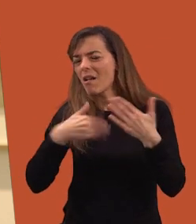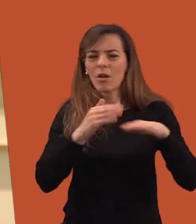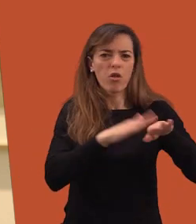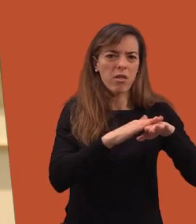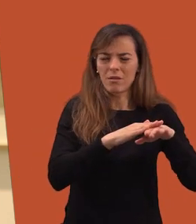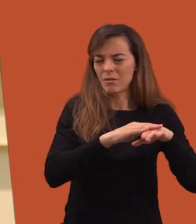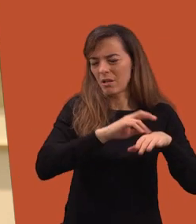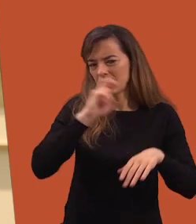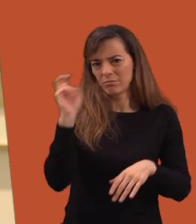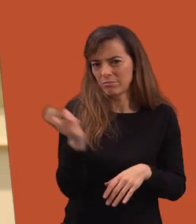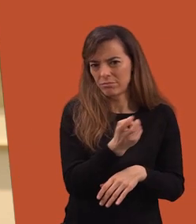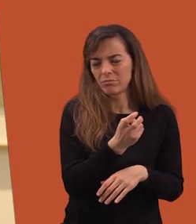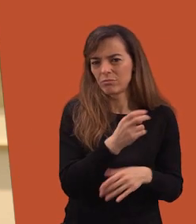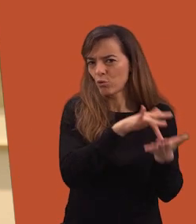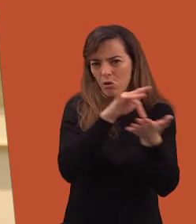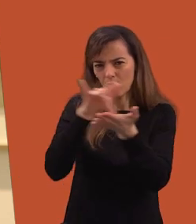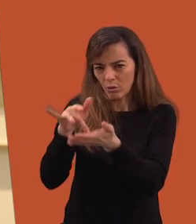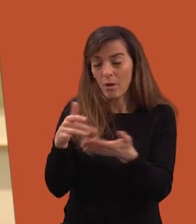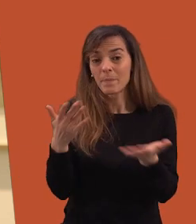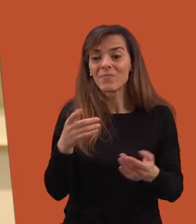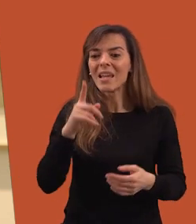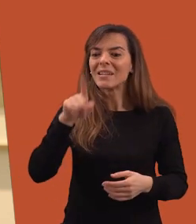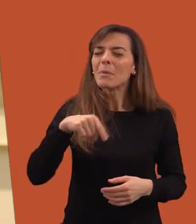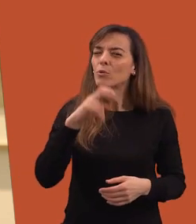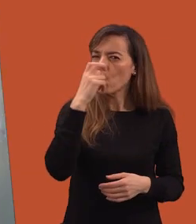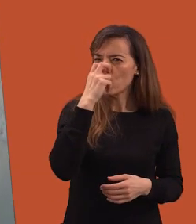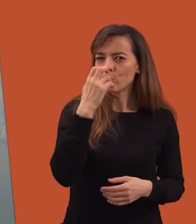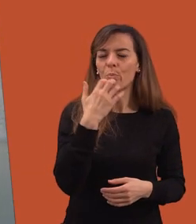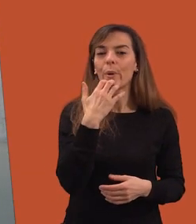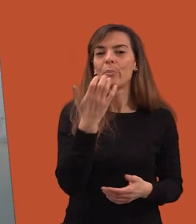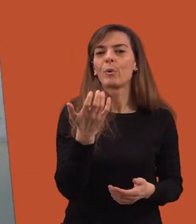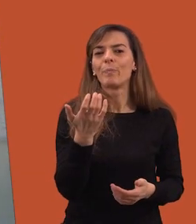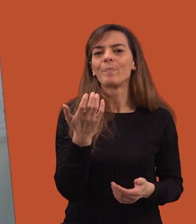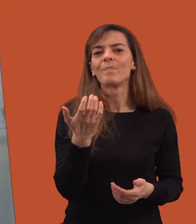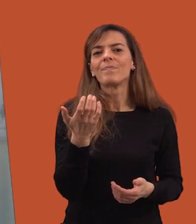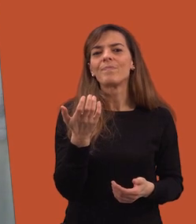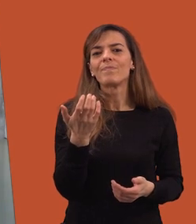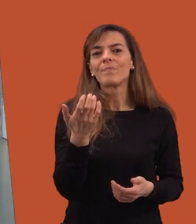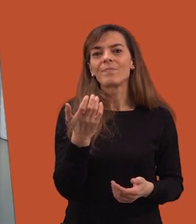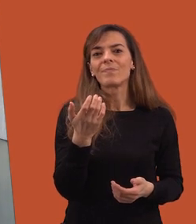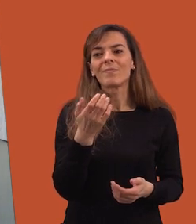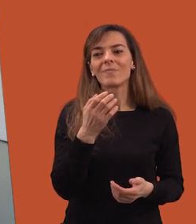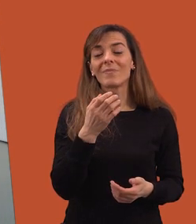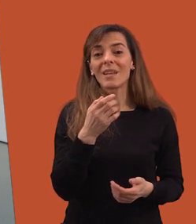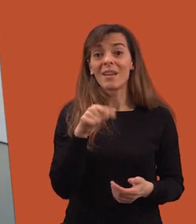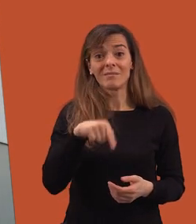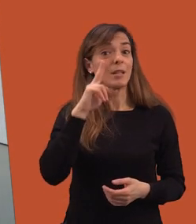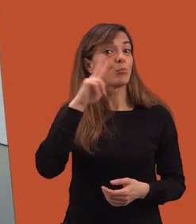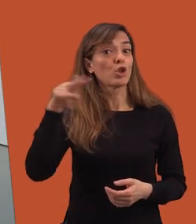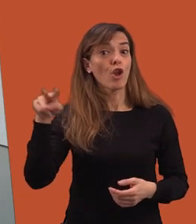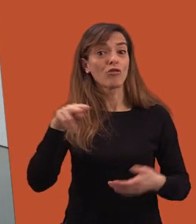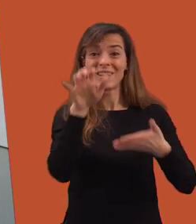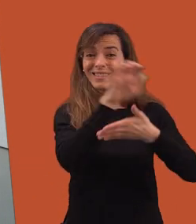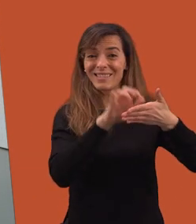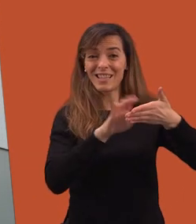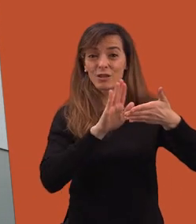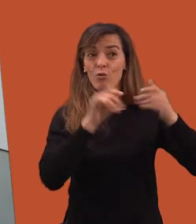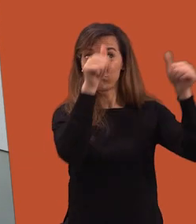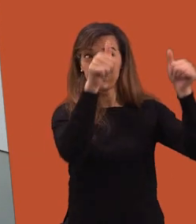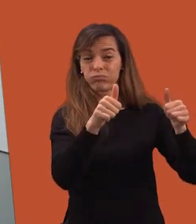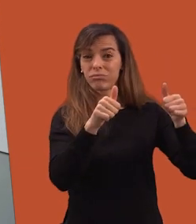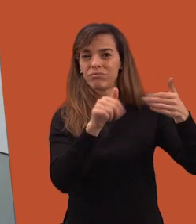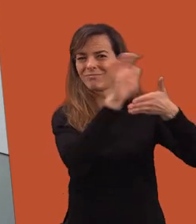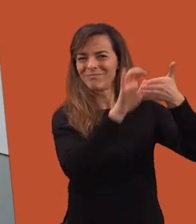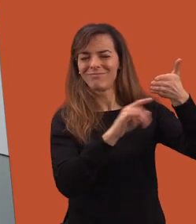y luego es curioso por ejemplo ese texto que está puesto en esta exposición que habla